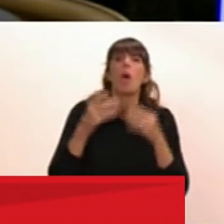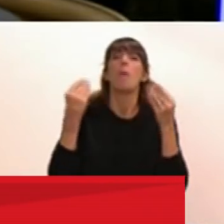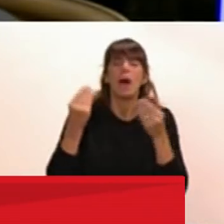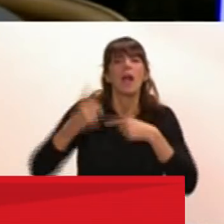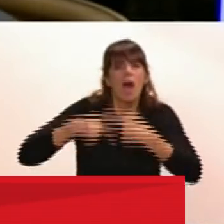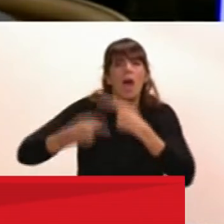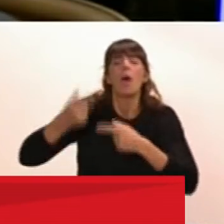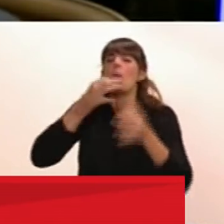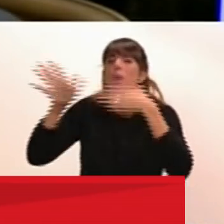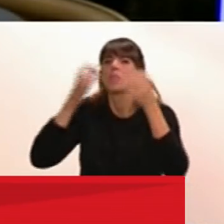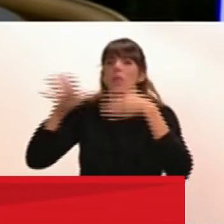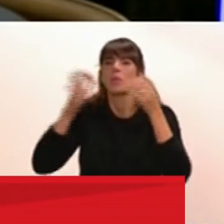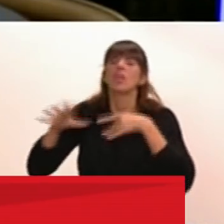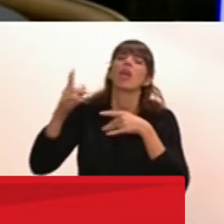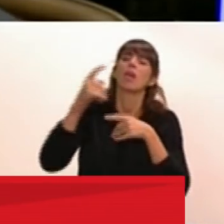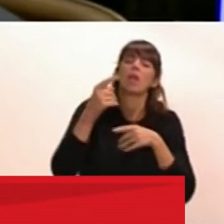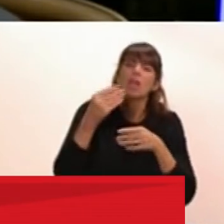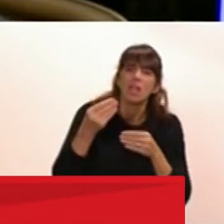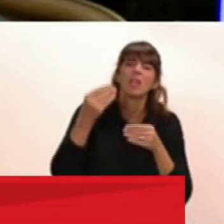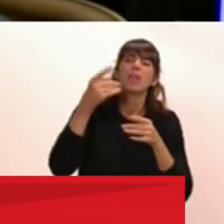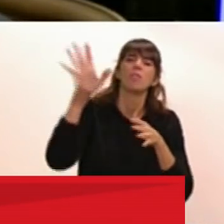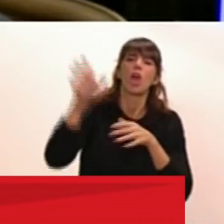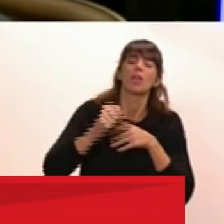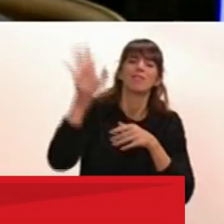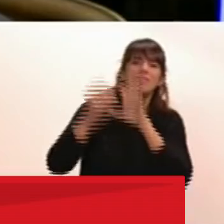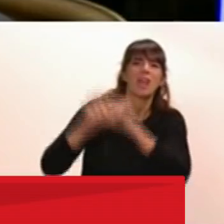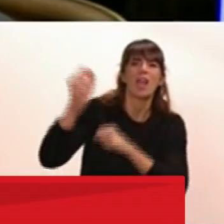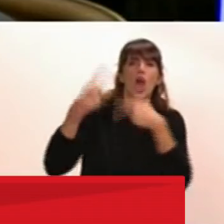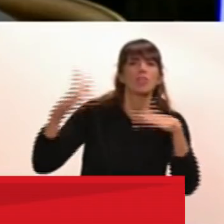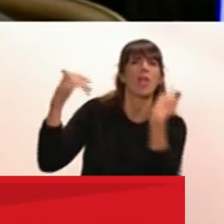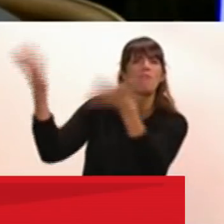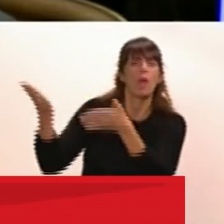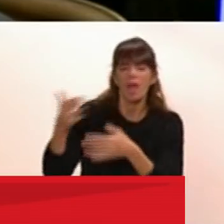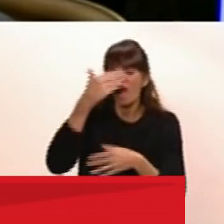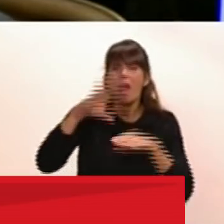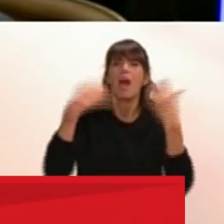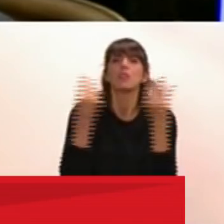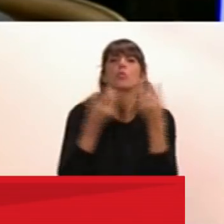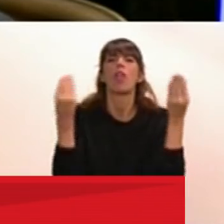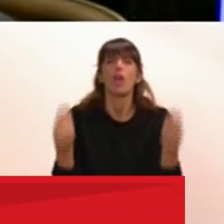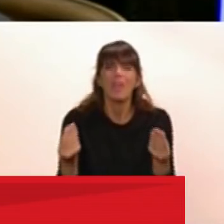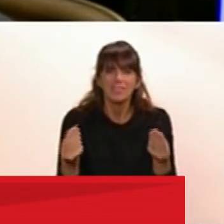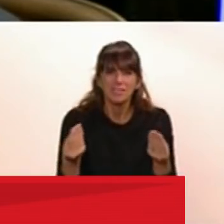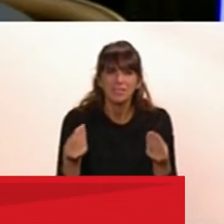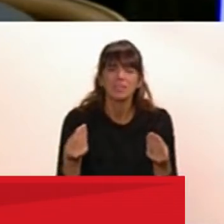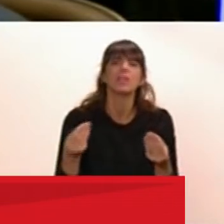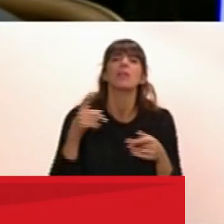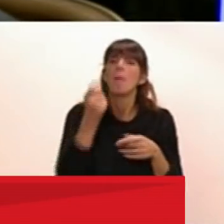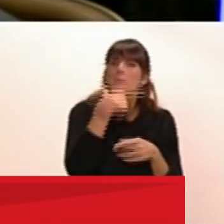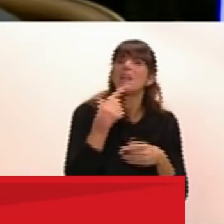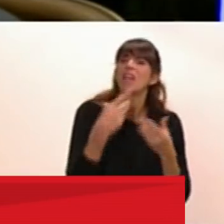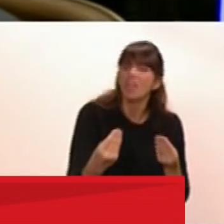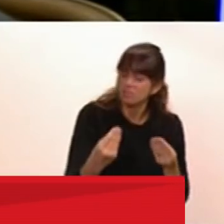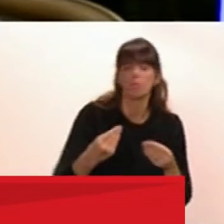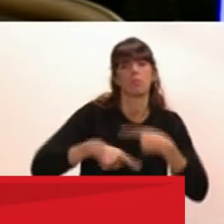locos. Los tomaron para eso. ¿Y qué nos dicen después de la corrida? ¿Cuál es el resultado? Dice Macri. Que van a